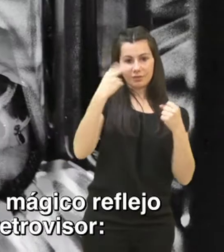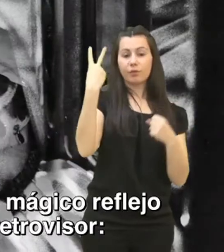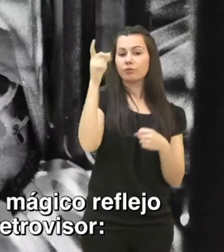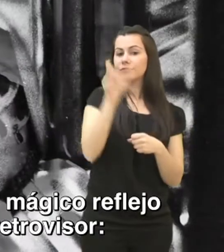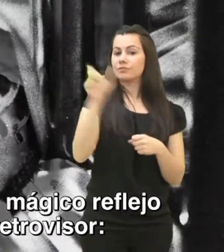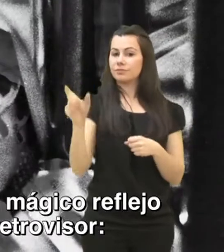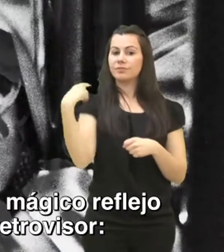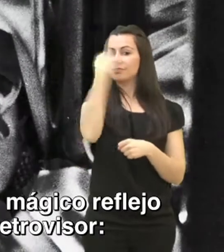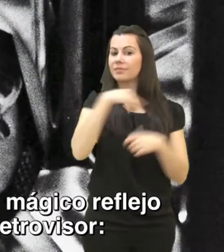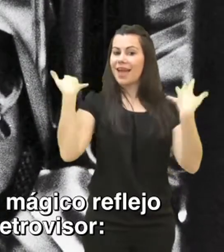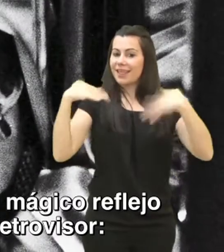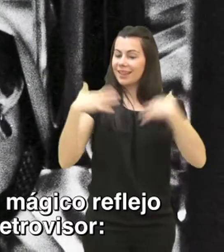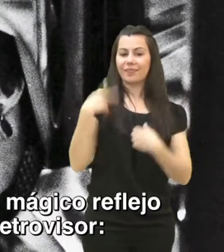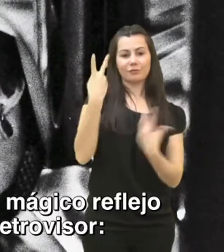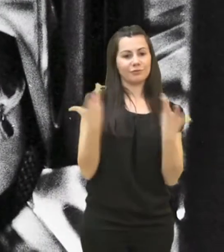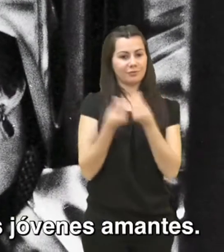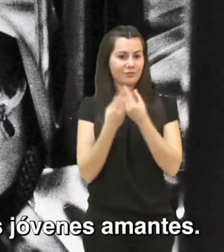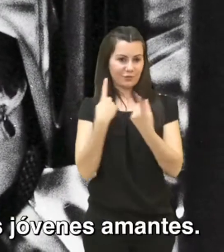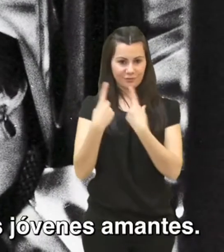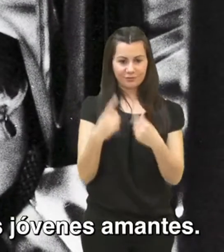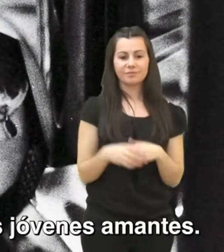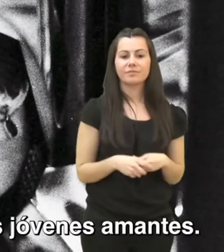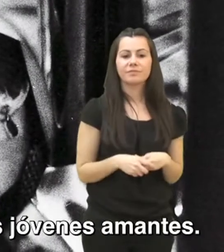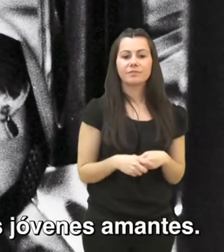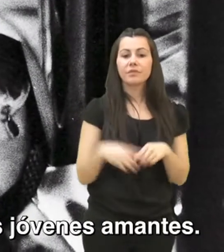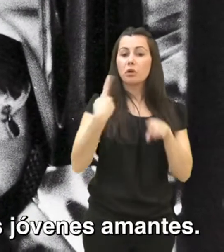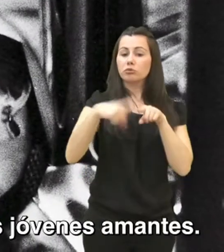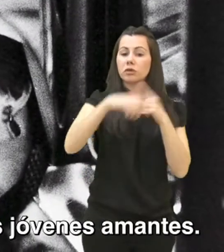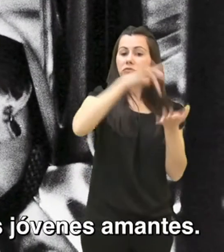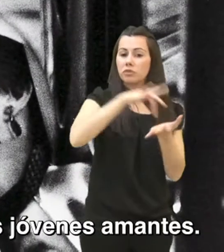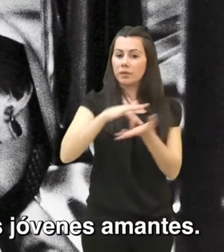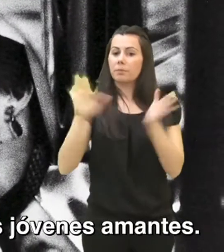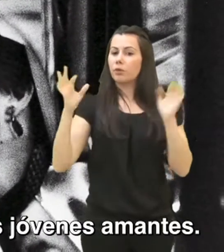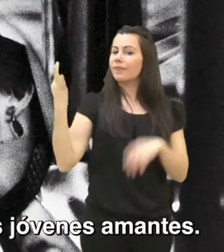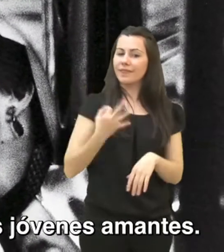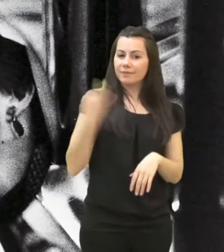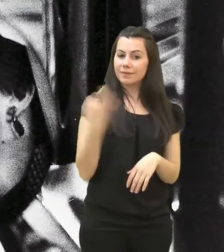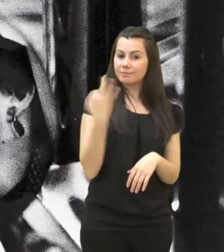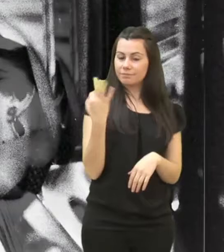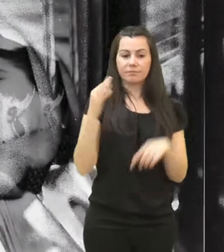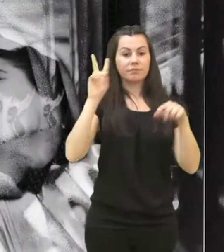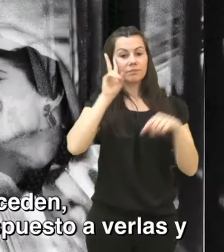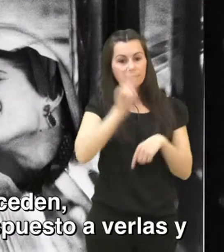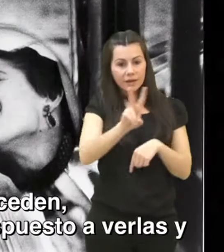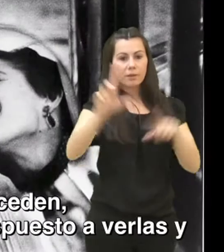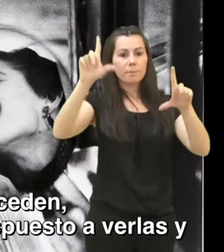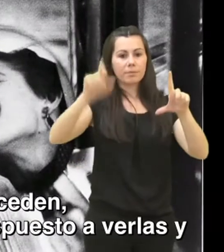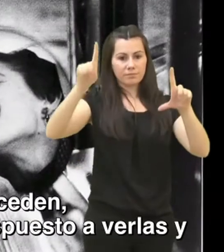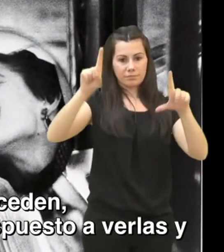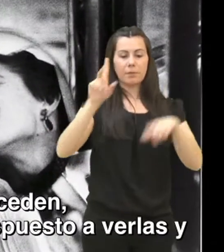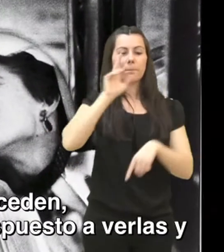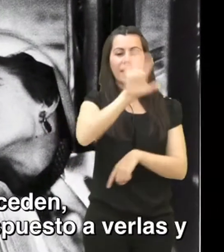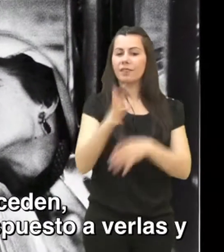el mágico reflejo que devuelve el retrovisor. Los rostros alegres de dos jóvenes amantes. Las